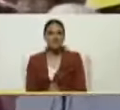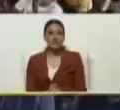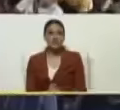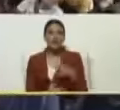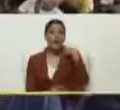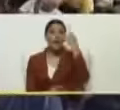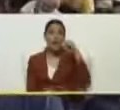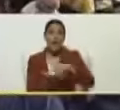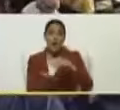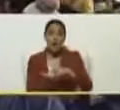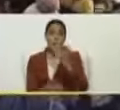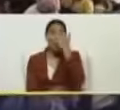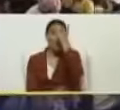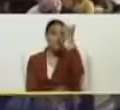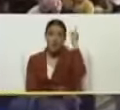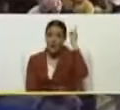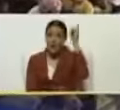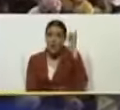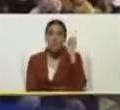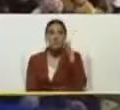Carabobo también me dice, de Aragua.